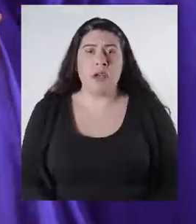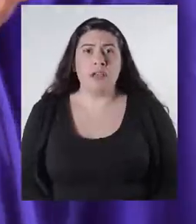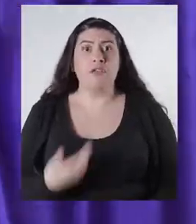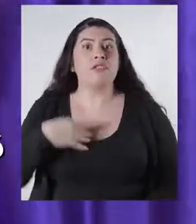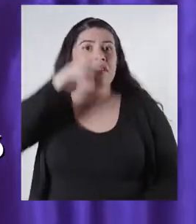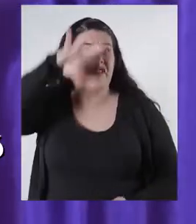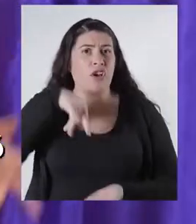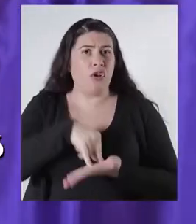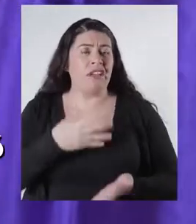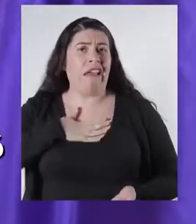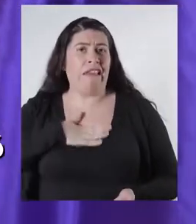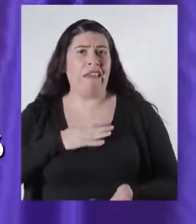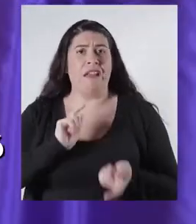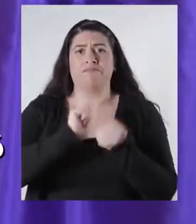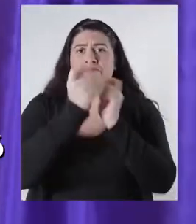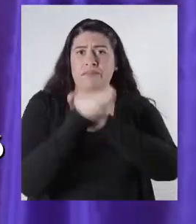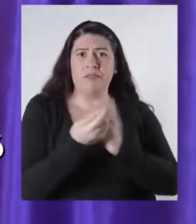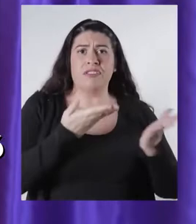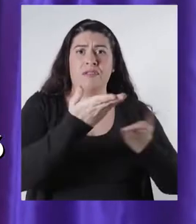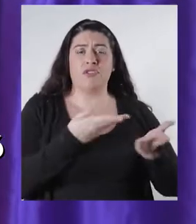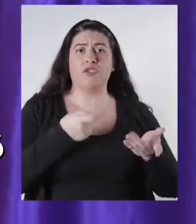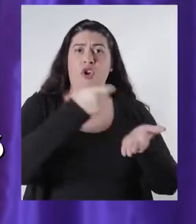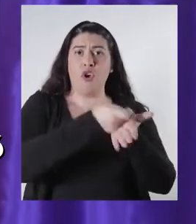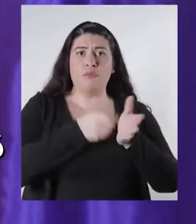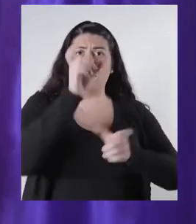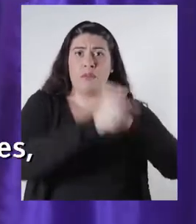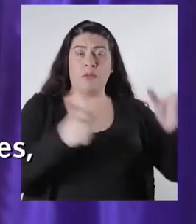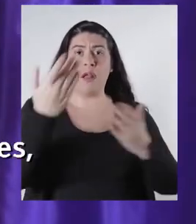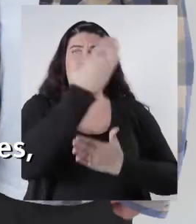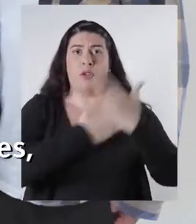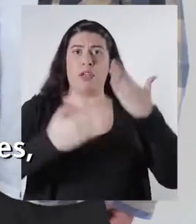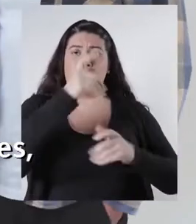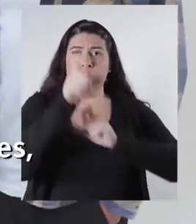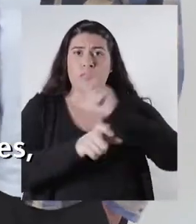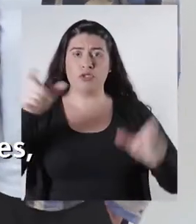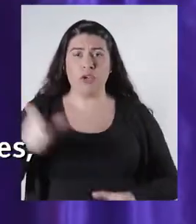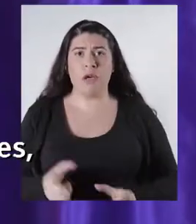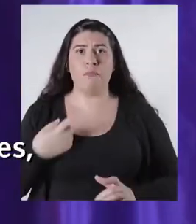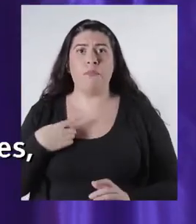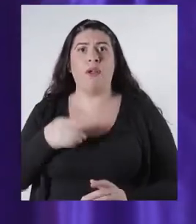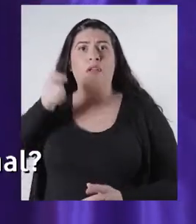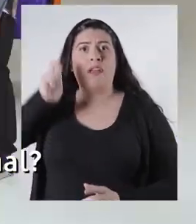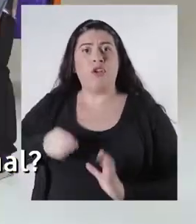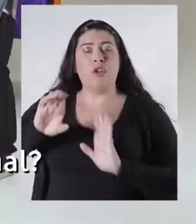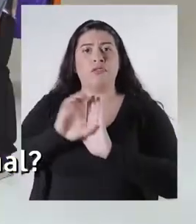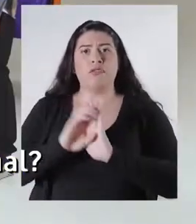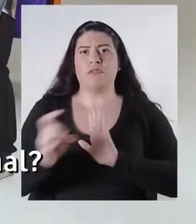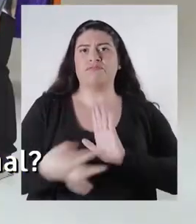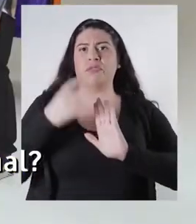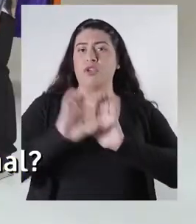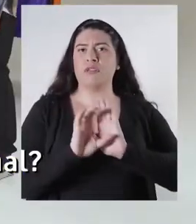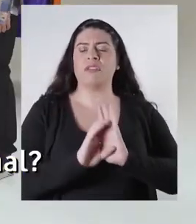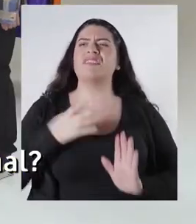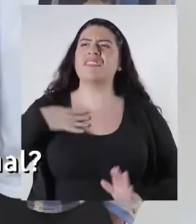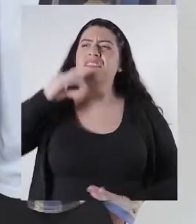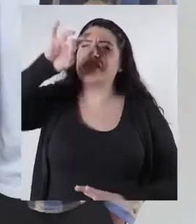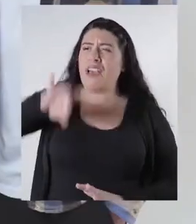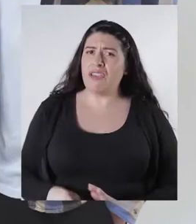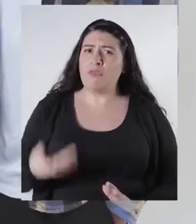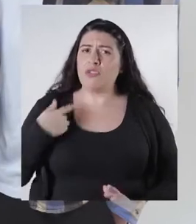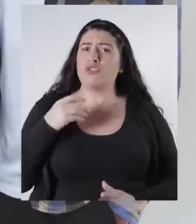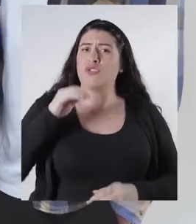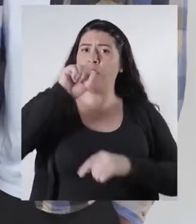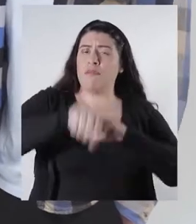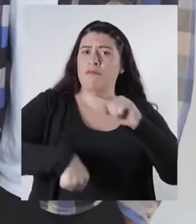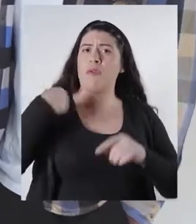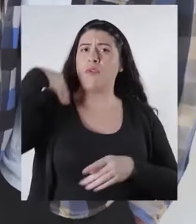sé bien que el congreso intentó reformar el sernac para proteger a los consumidores sin embargo el tc lo consideró inconstitucional sí sí